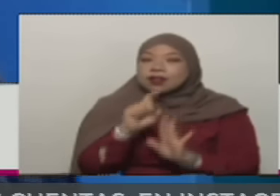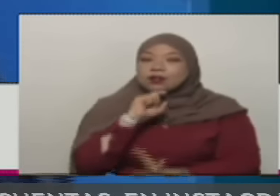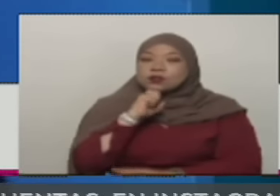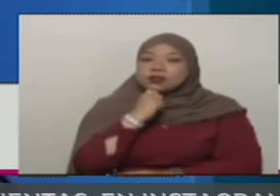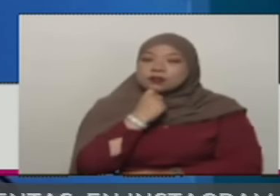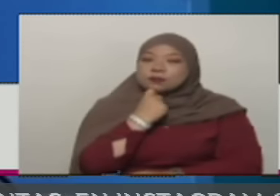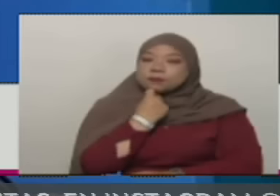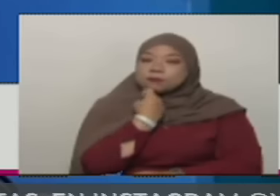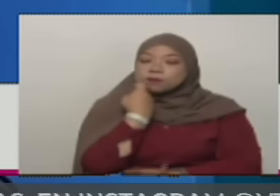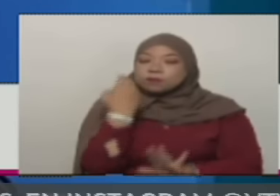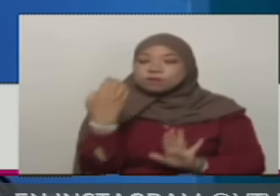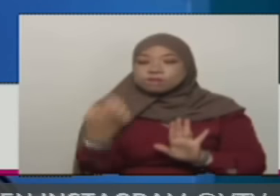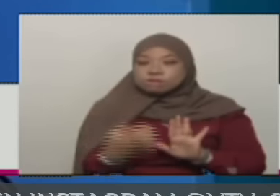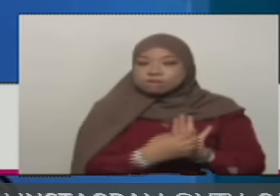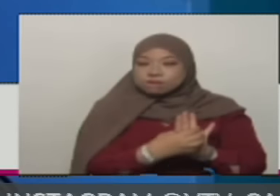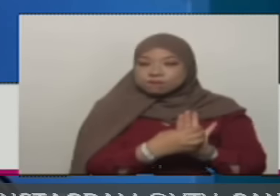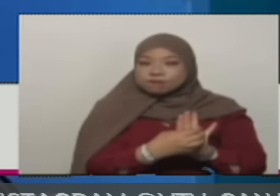Estado.